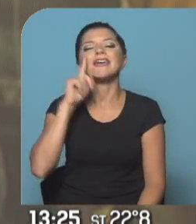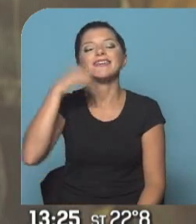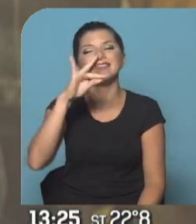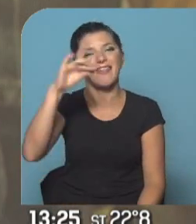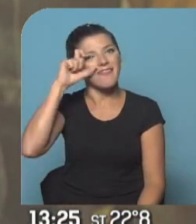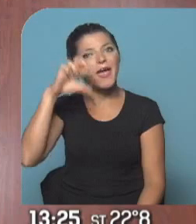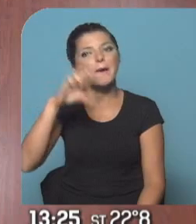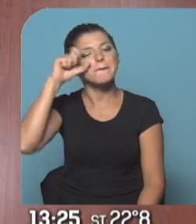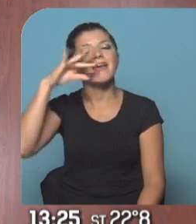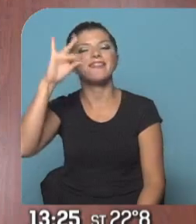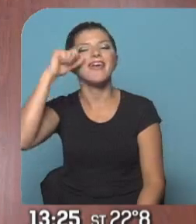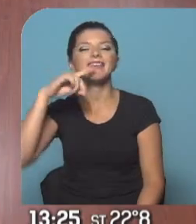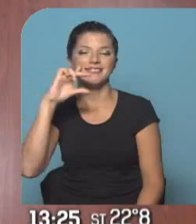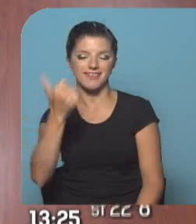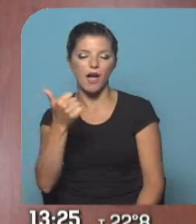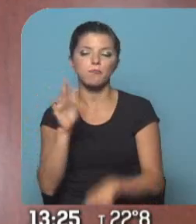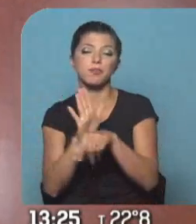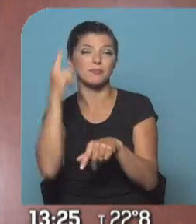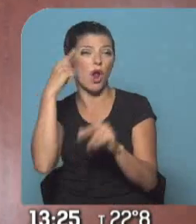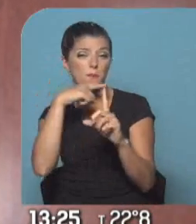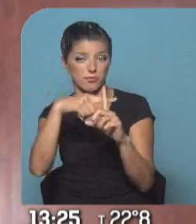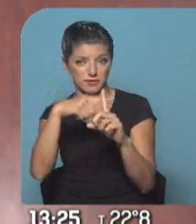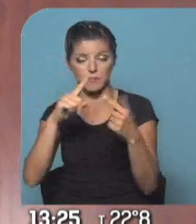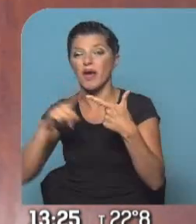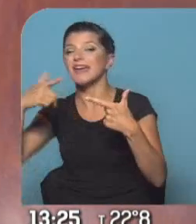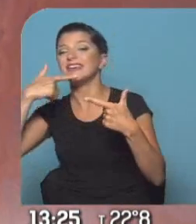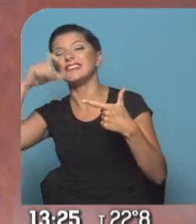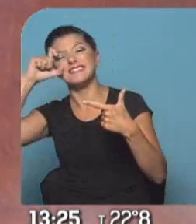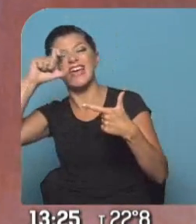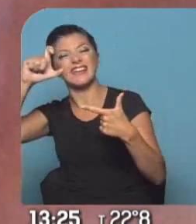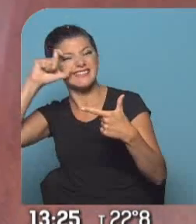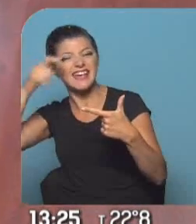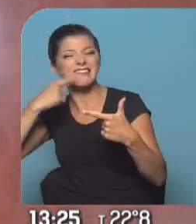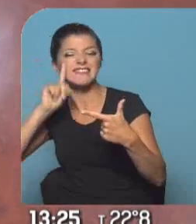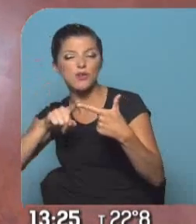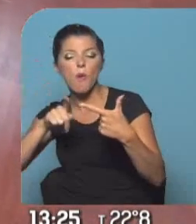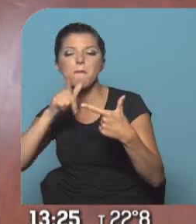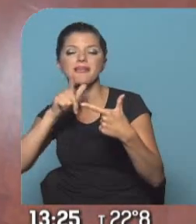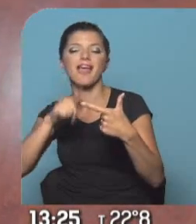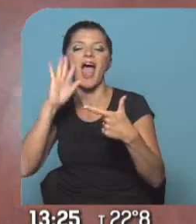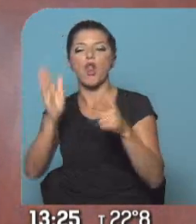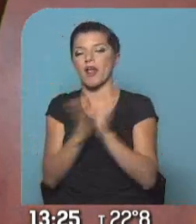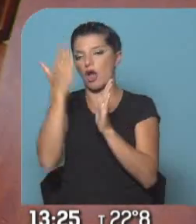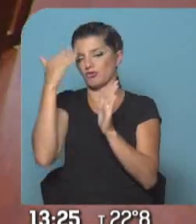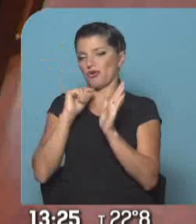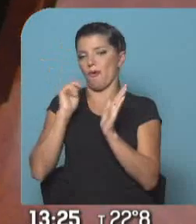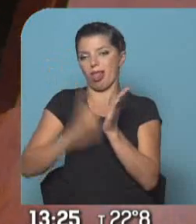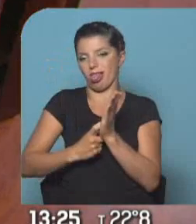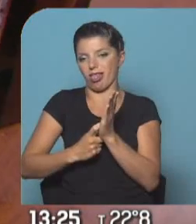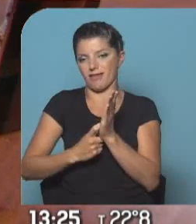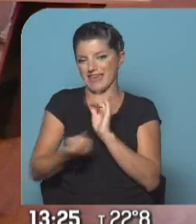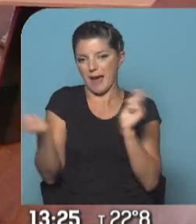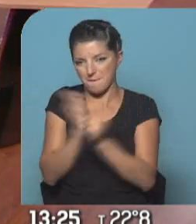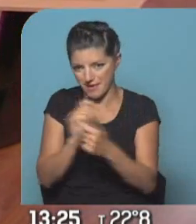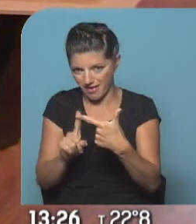connotación positiva y en todo caso secesionismo parece que estás rompiendo algo que está preconstituido. Al final, este tipo de cuestiones